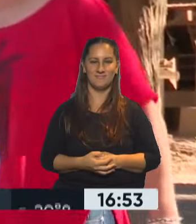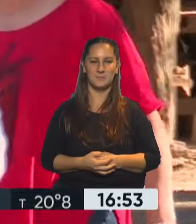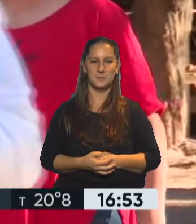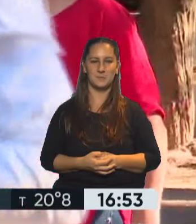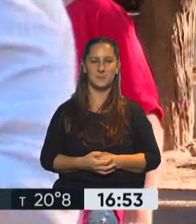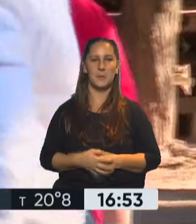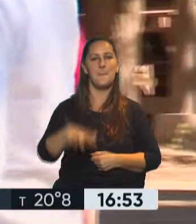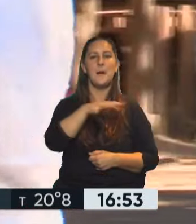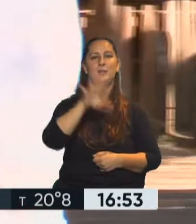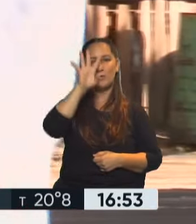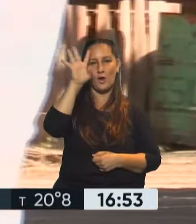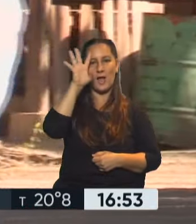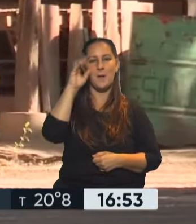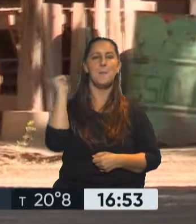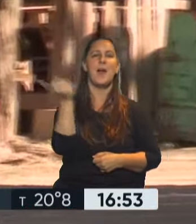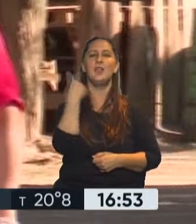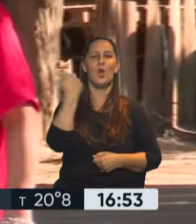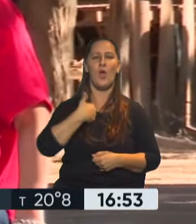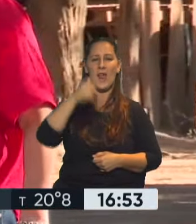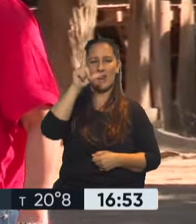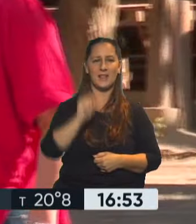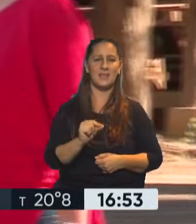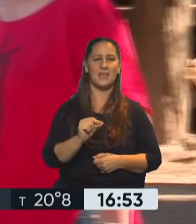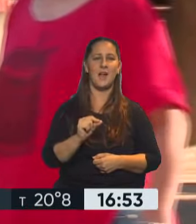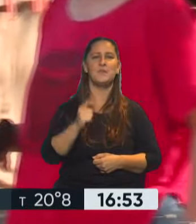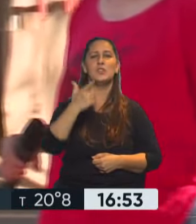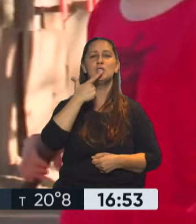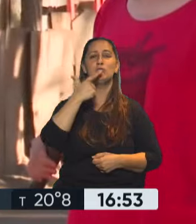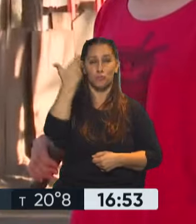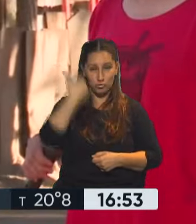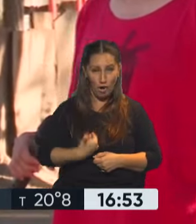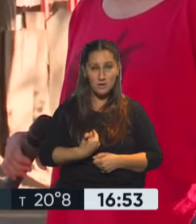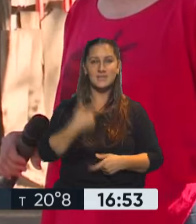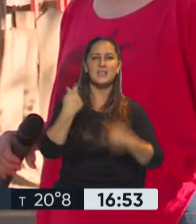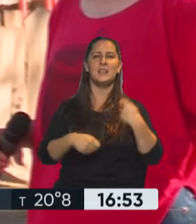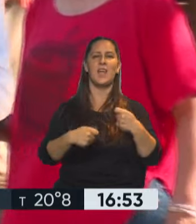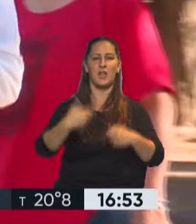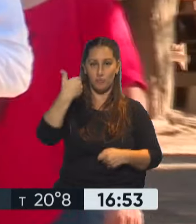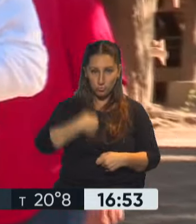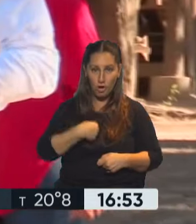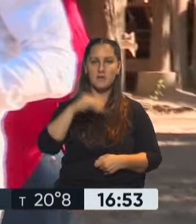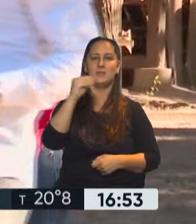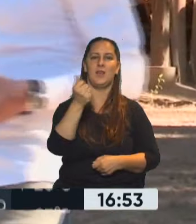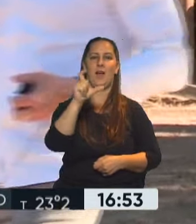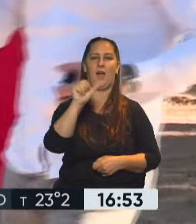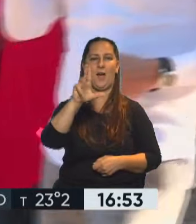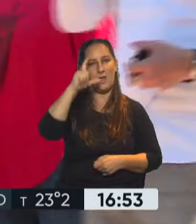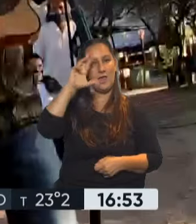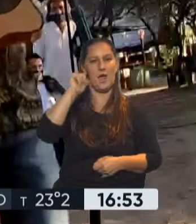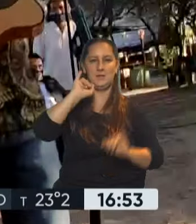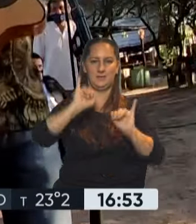Froilán. Canta para todo el país. Soy santiagueño, soy chacarera. Ahora.